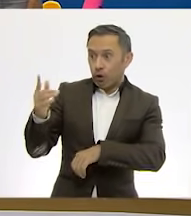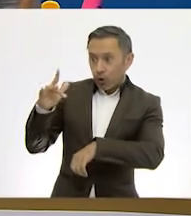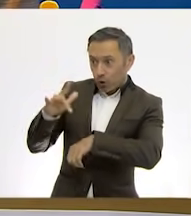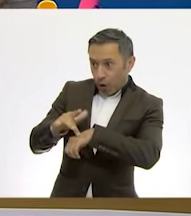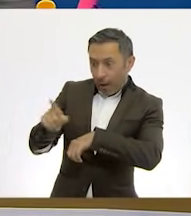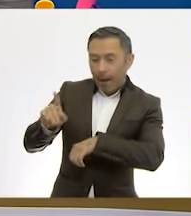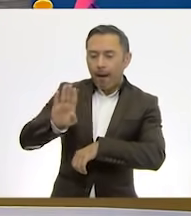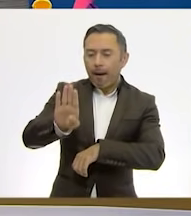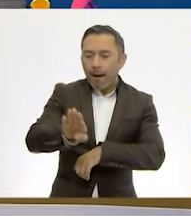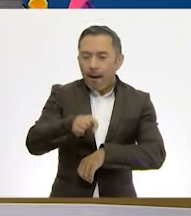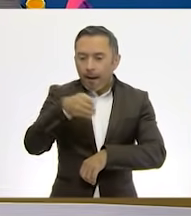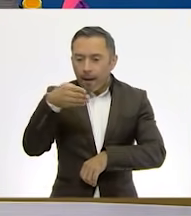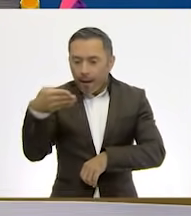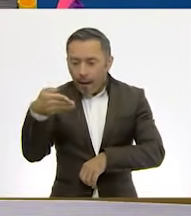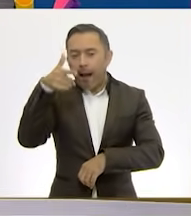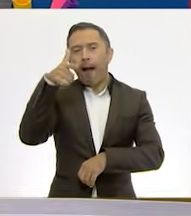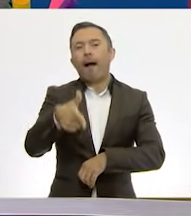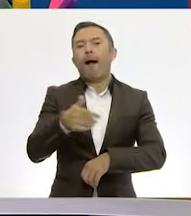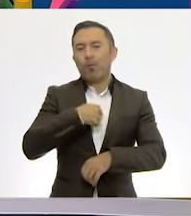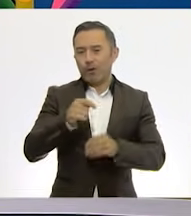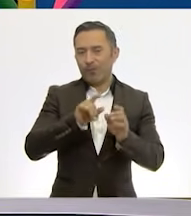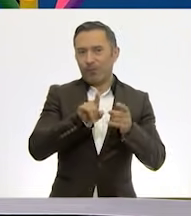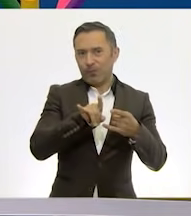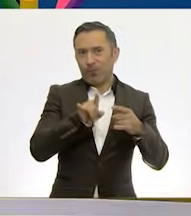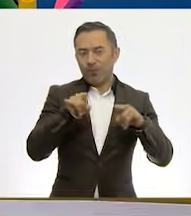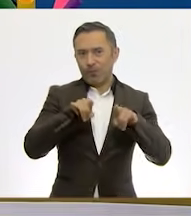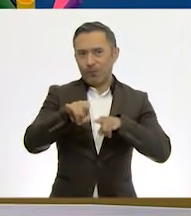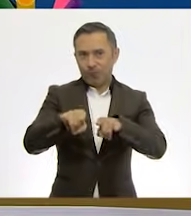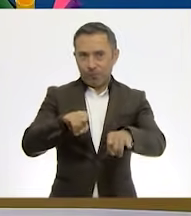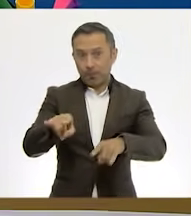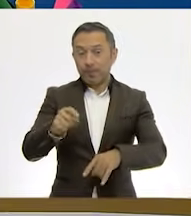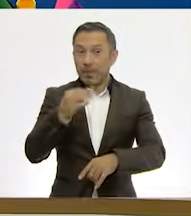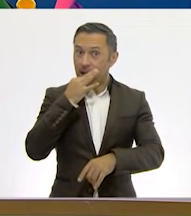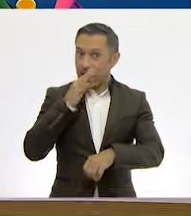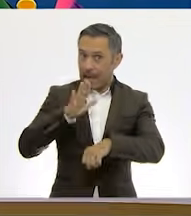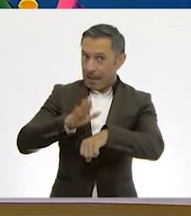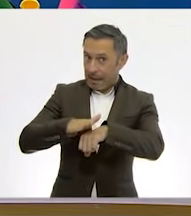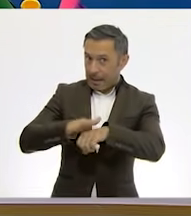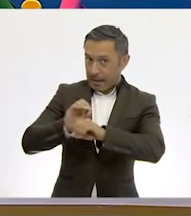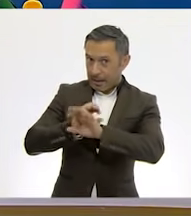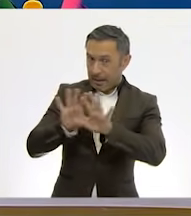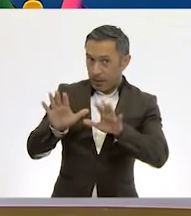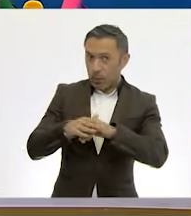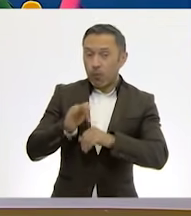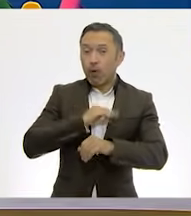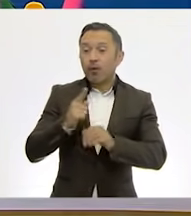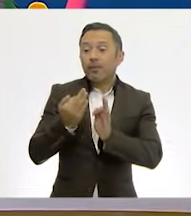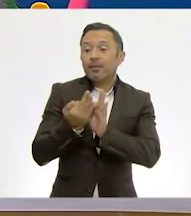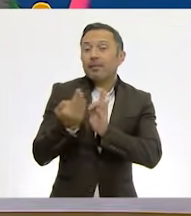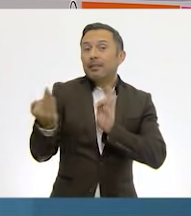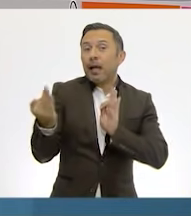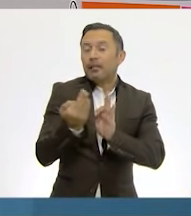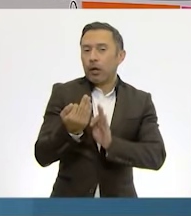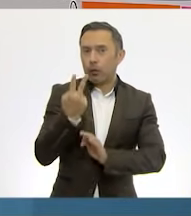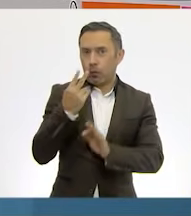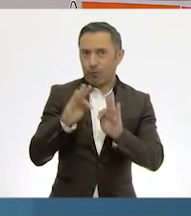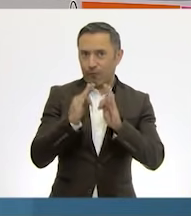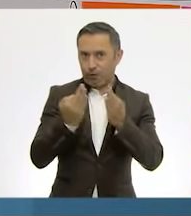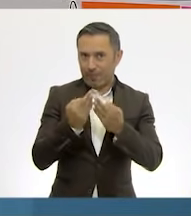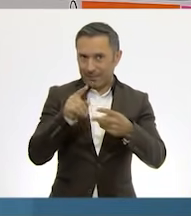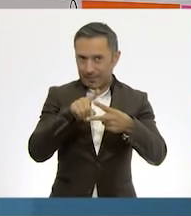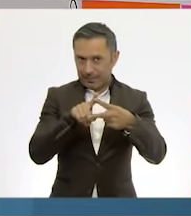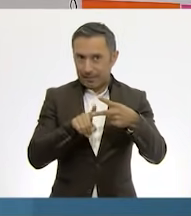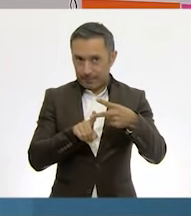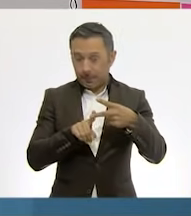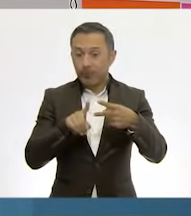la vaya descubriendo. Pero debo aclarar que marqué las distancias de dos maneras. Una es como un